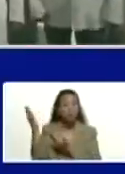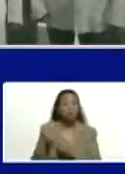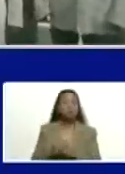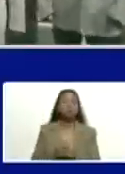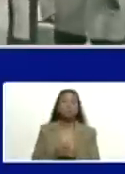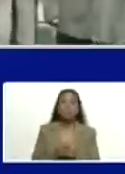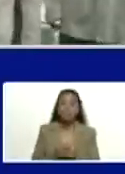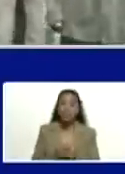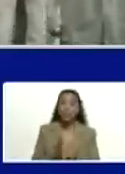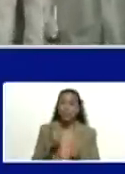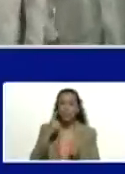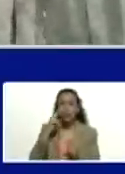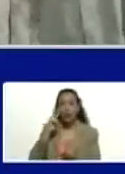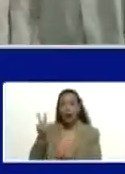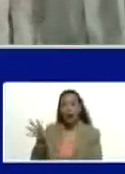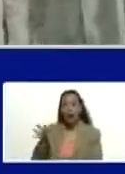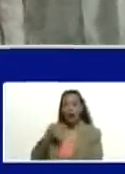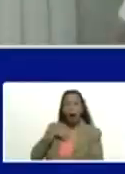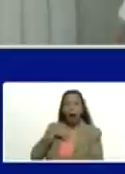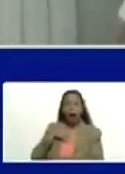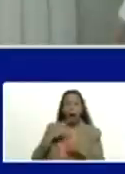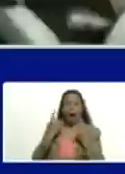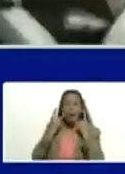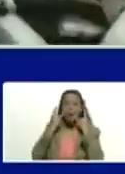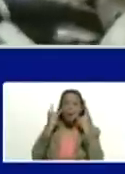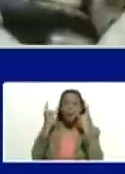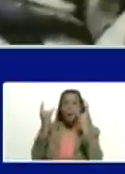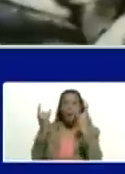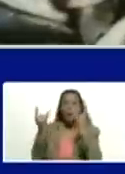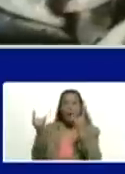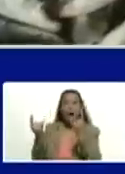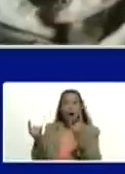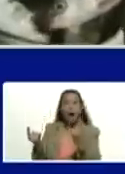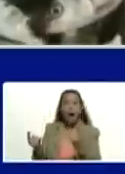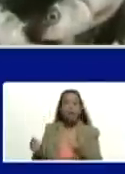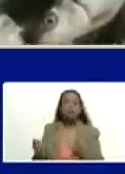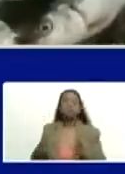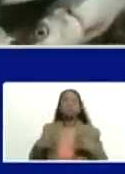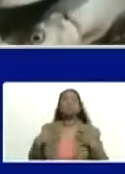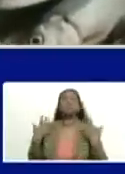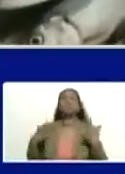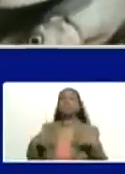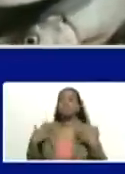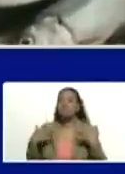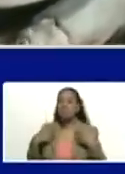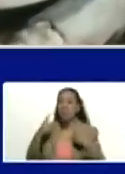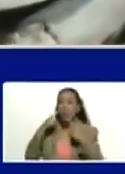Queda uno motivado viendo estas imágenes y estos testimonios